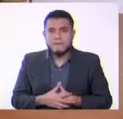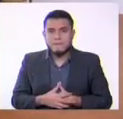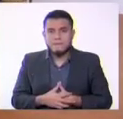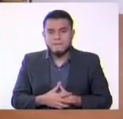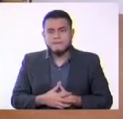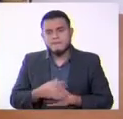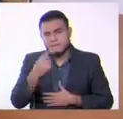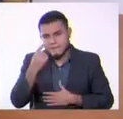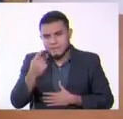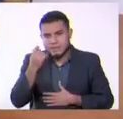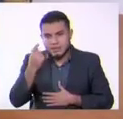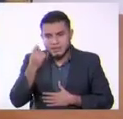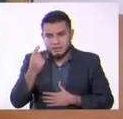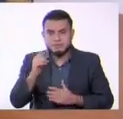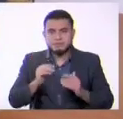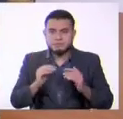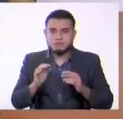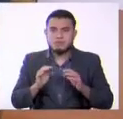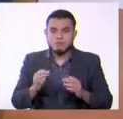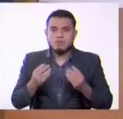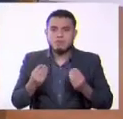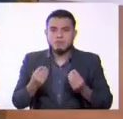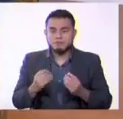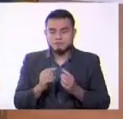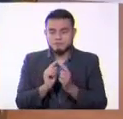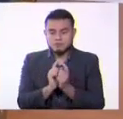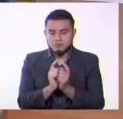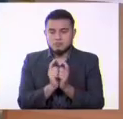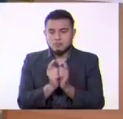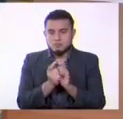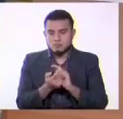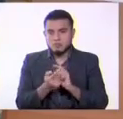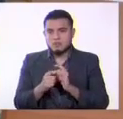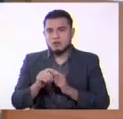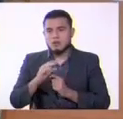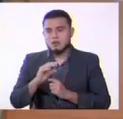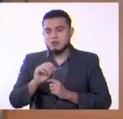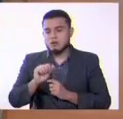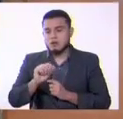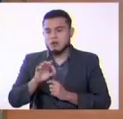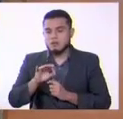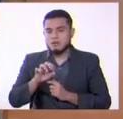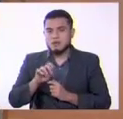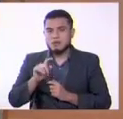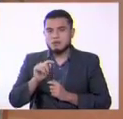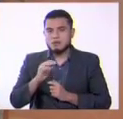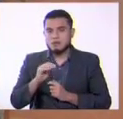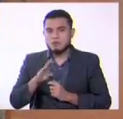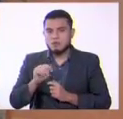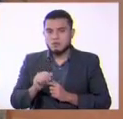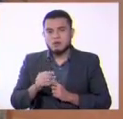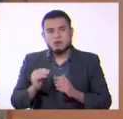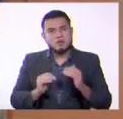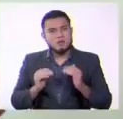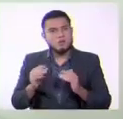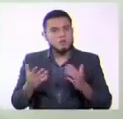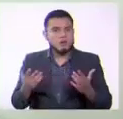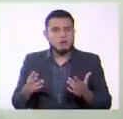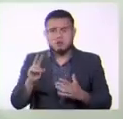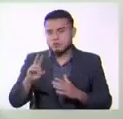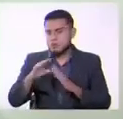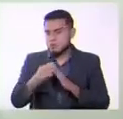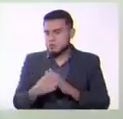vayamos entendiendo un poco también cómo es esa transformación. Café Tacuba también une también dos culturas diferentes y así podemos ir